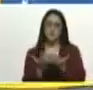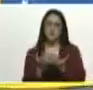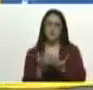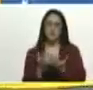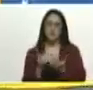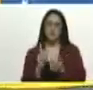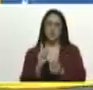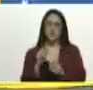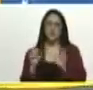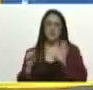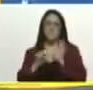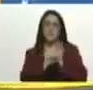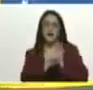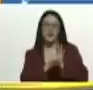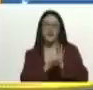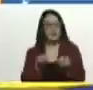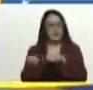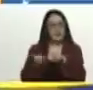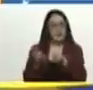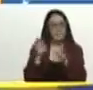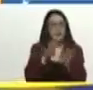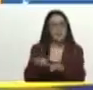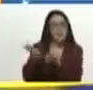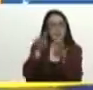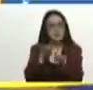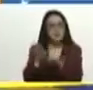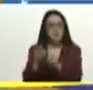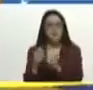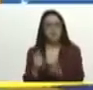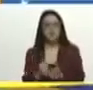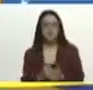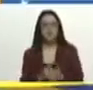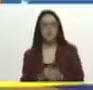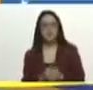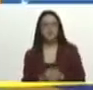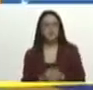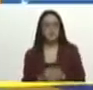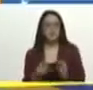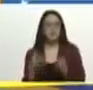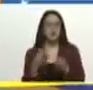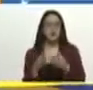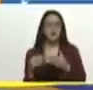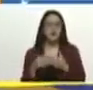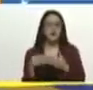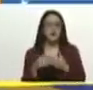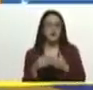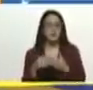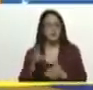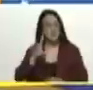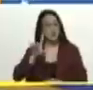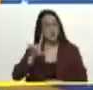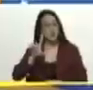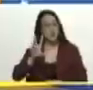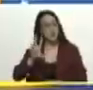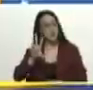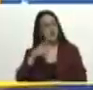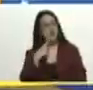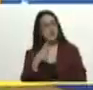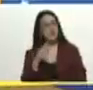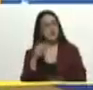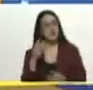marcado por las... Debe ser un mundo donde tiene que haber, como hemos dicho Lula, muchas veces